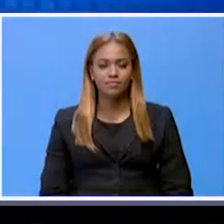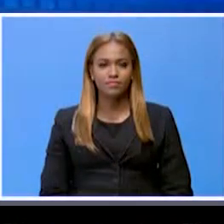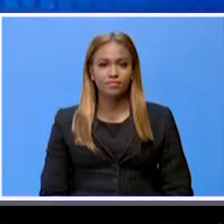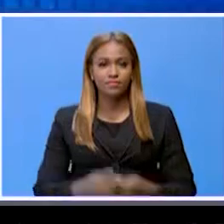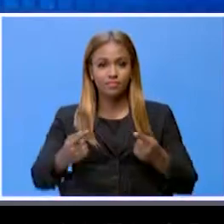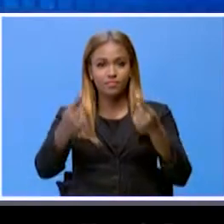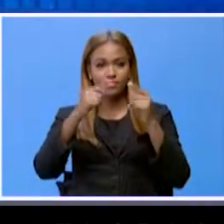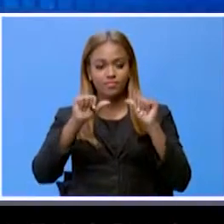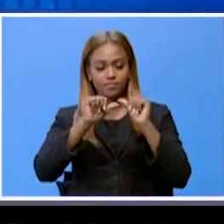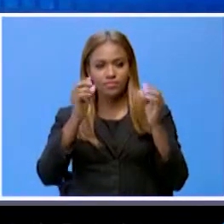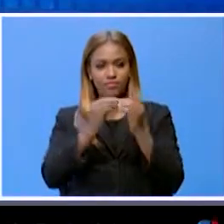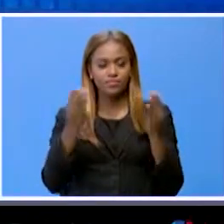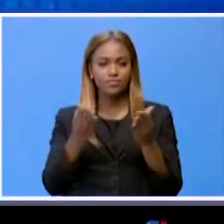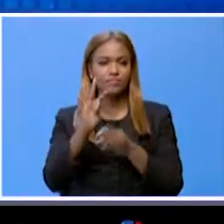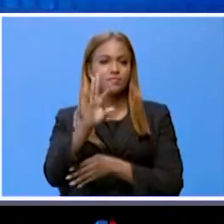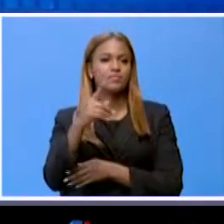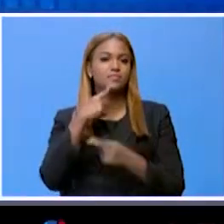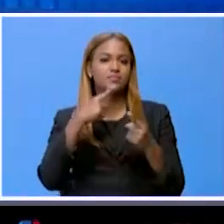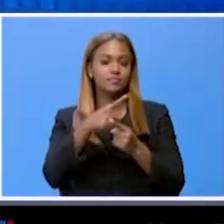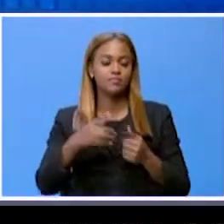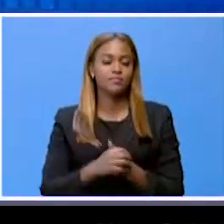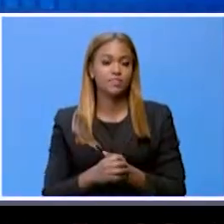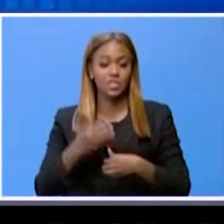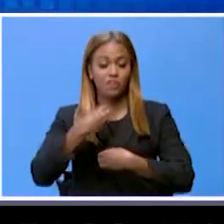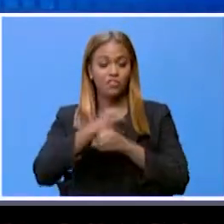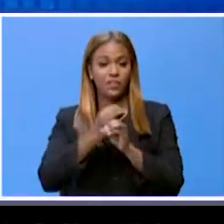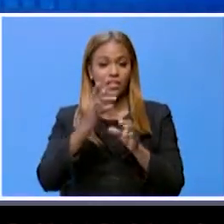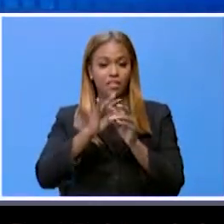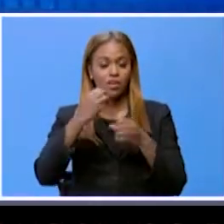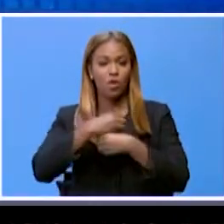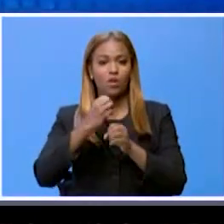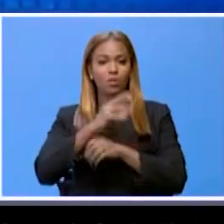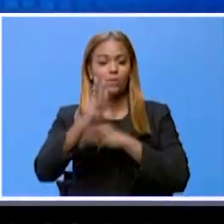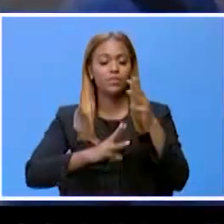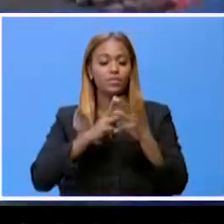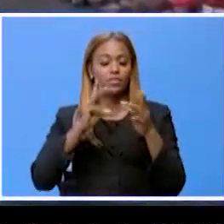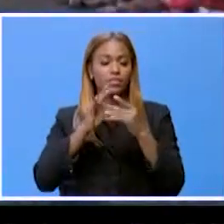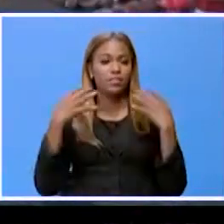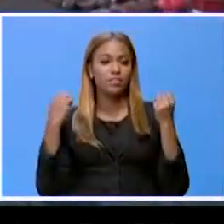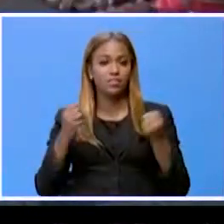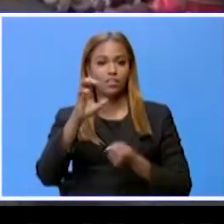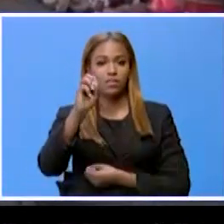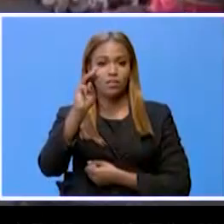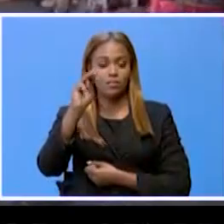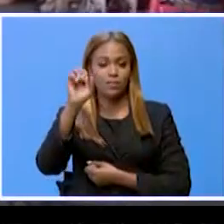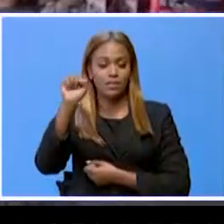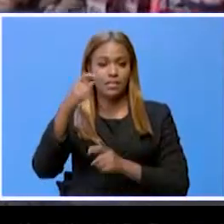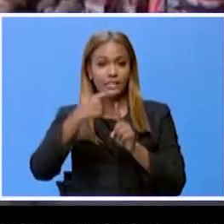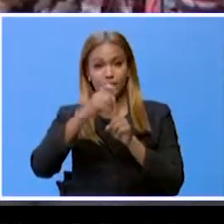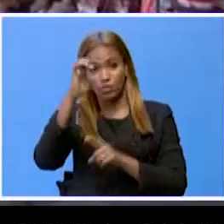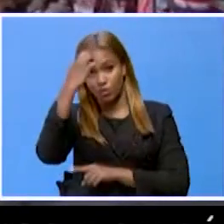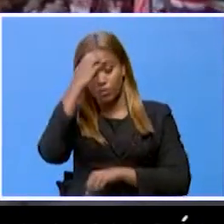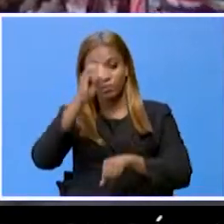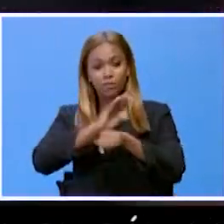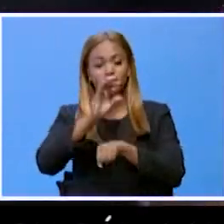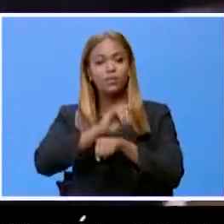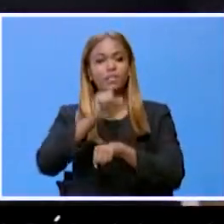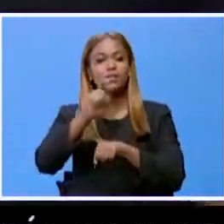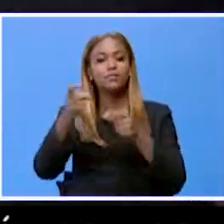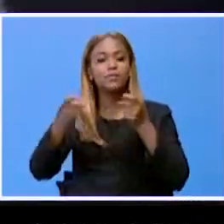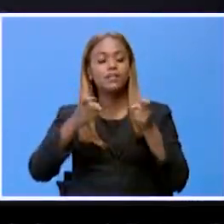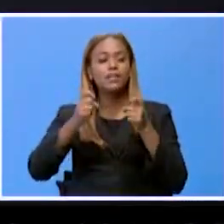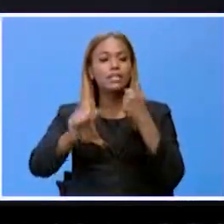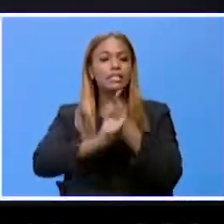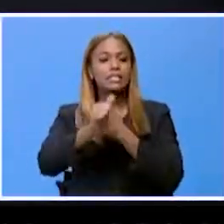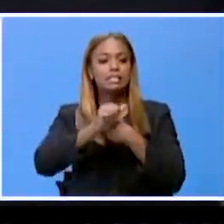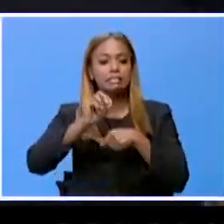Amigos, estamos de regreso en 4RD Noticias. La oficina de la Organización Mundial de la Salud, OMS, en Europa ha instado a minimizar el riesgo